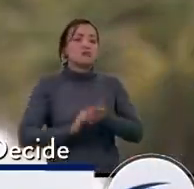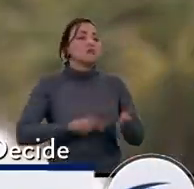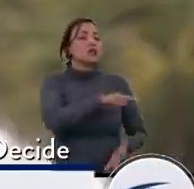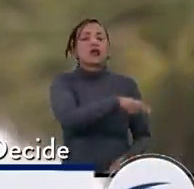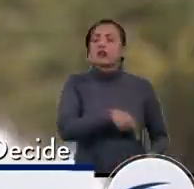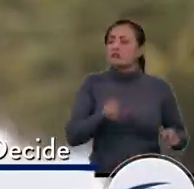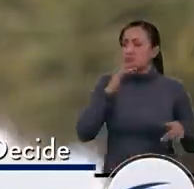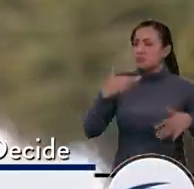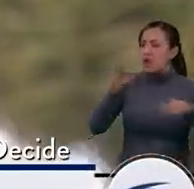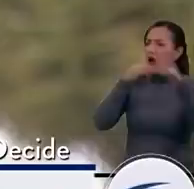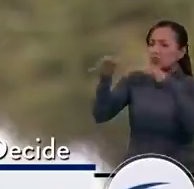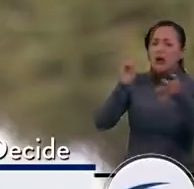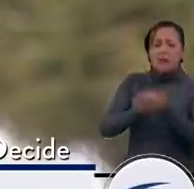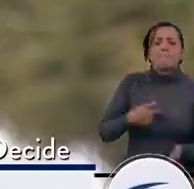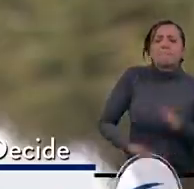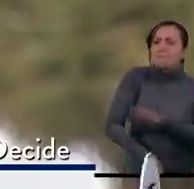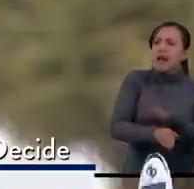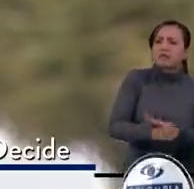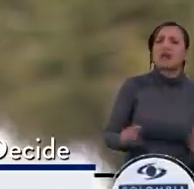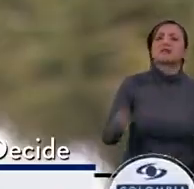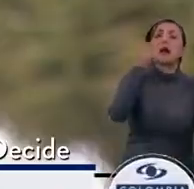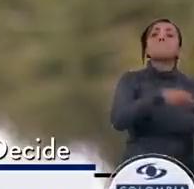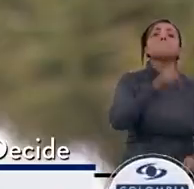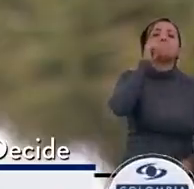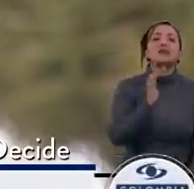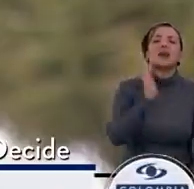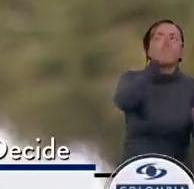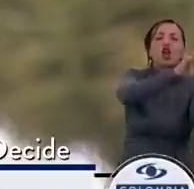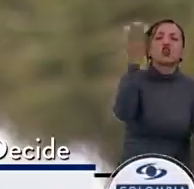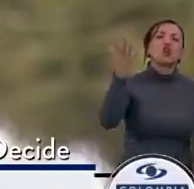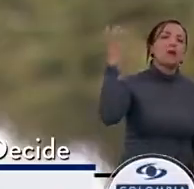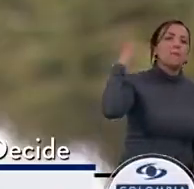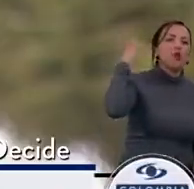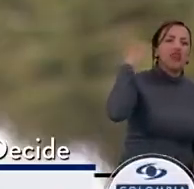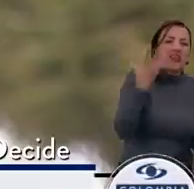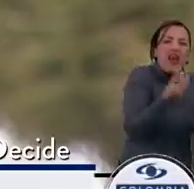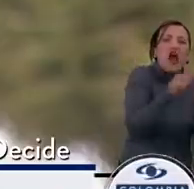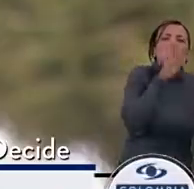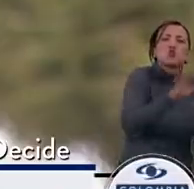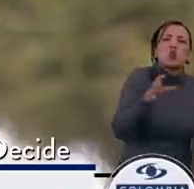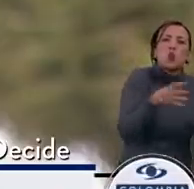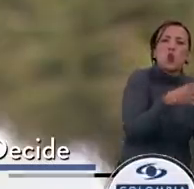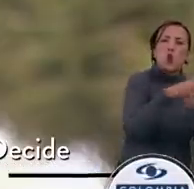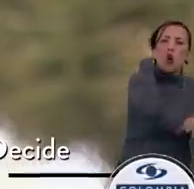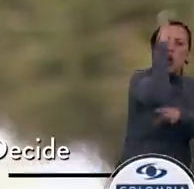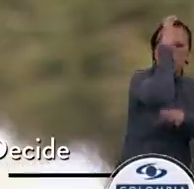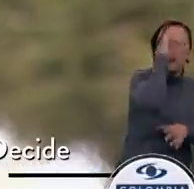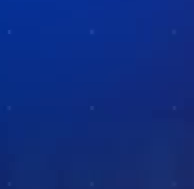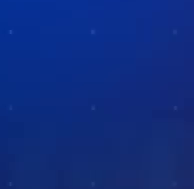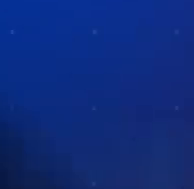su campaña. Incluso mañana está previsto que esté en Montería en el recorrido que hará el equipo por Colombia en esta ciudad.